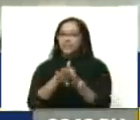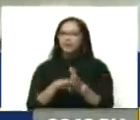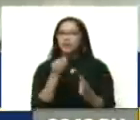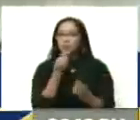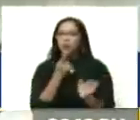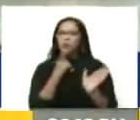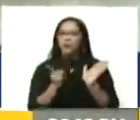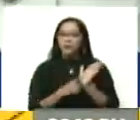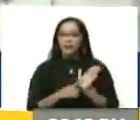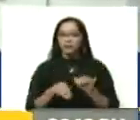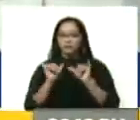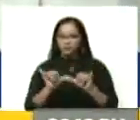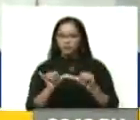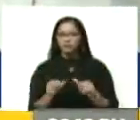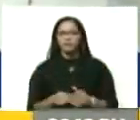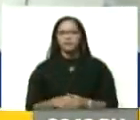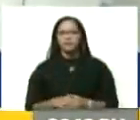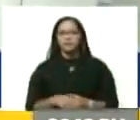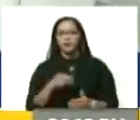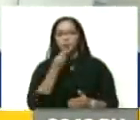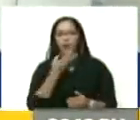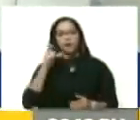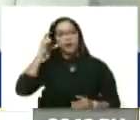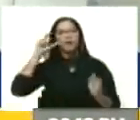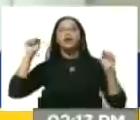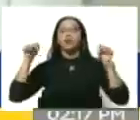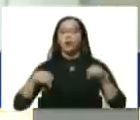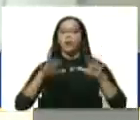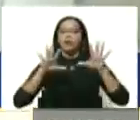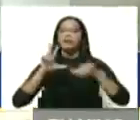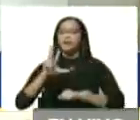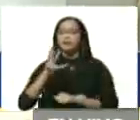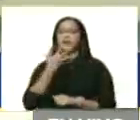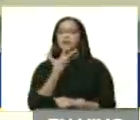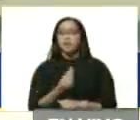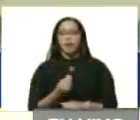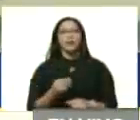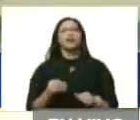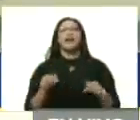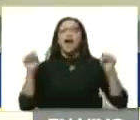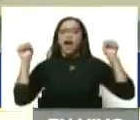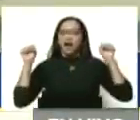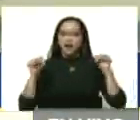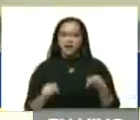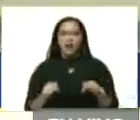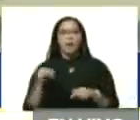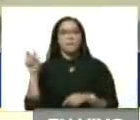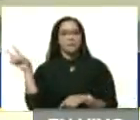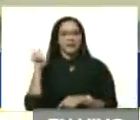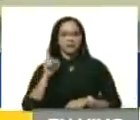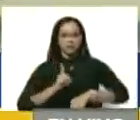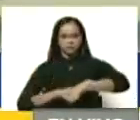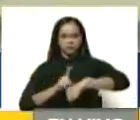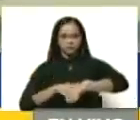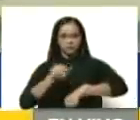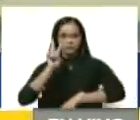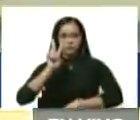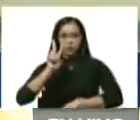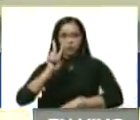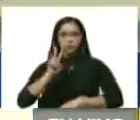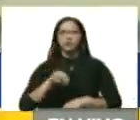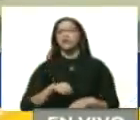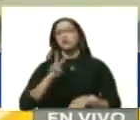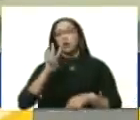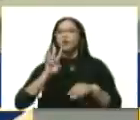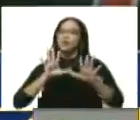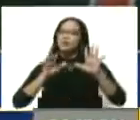mismo. Bueno, al día de hoy, 13 de diciembre, siendo en Venezuela las 2 de la tarde, 2 y 16 de la